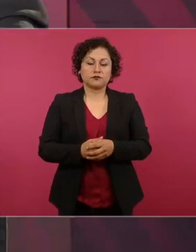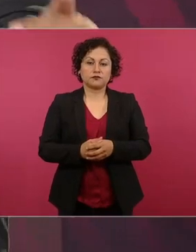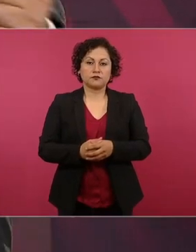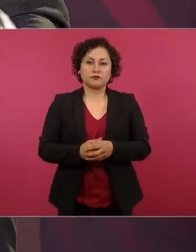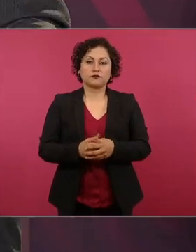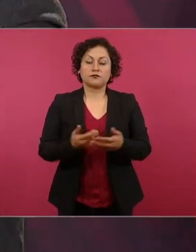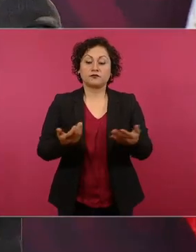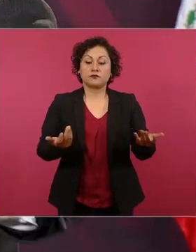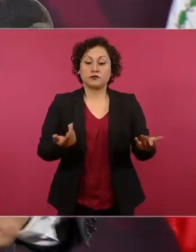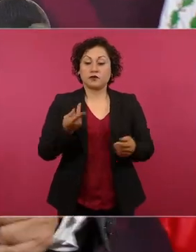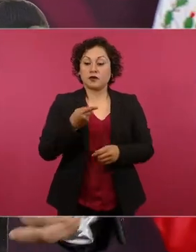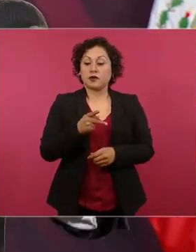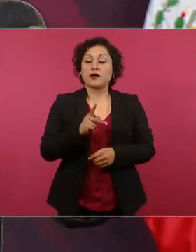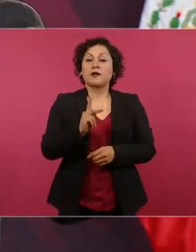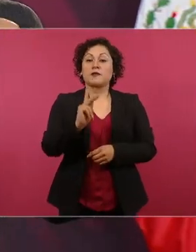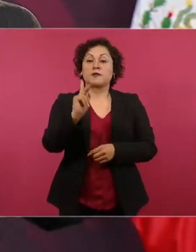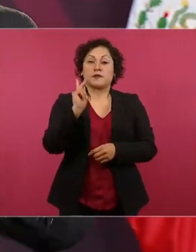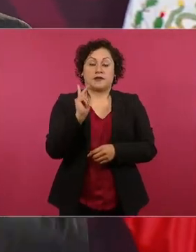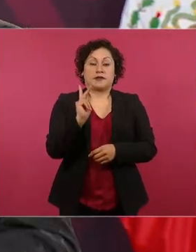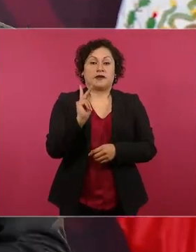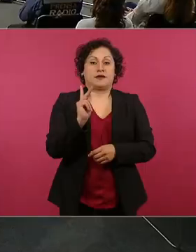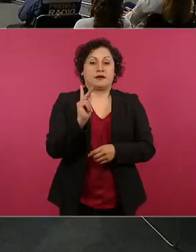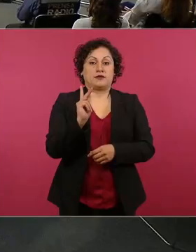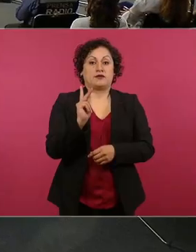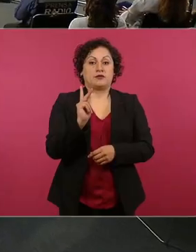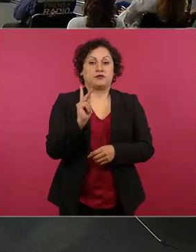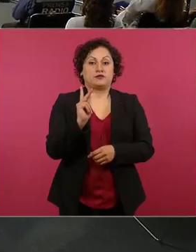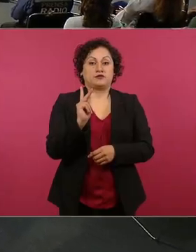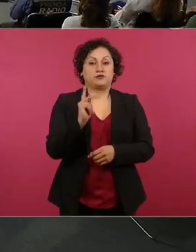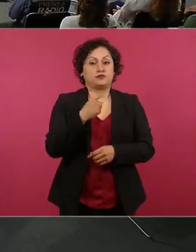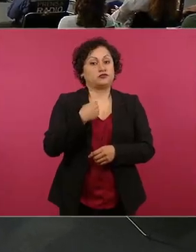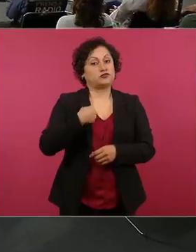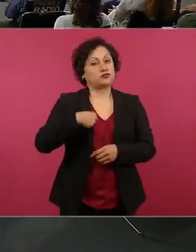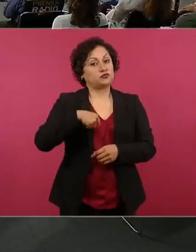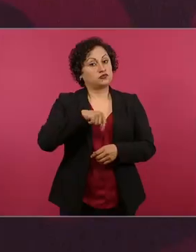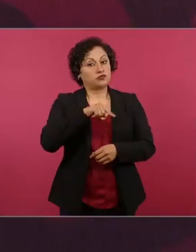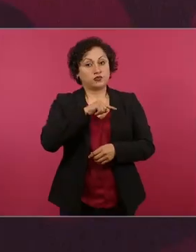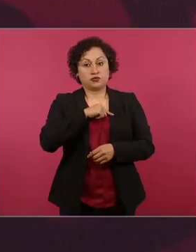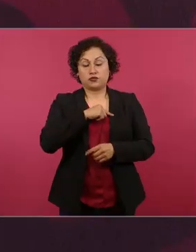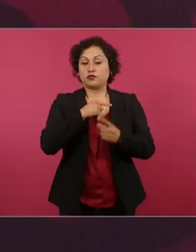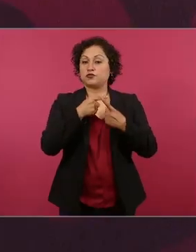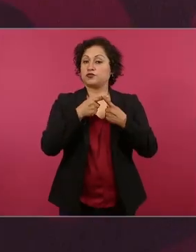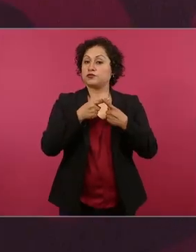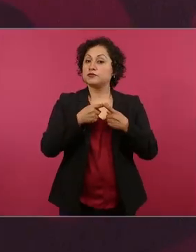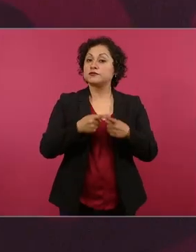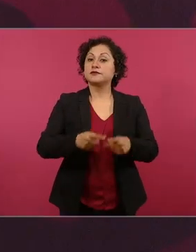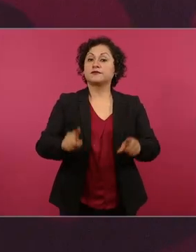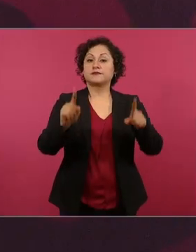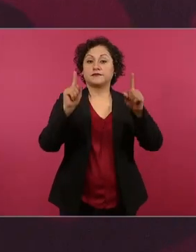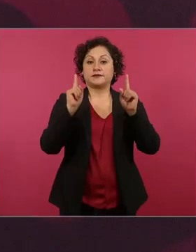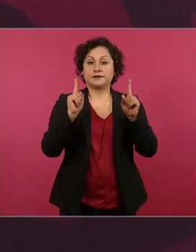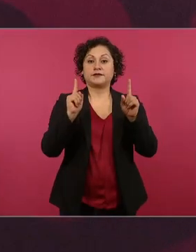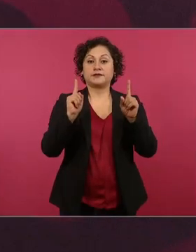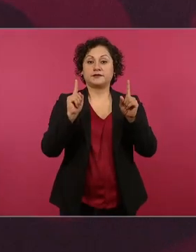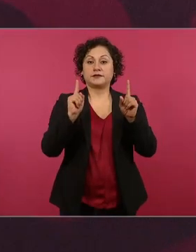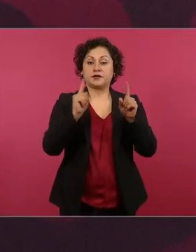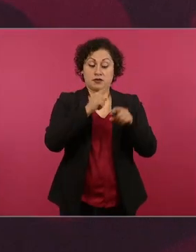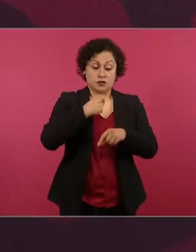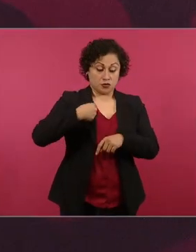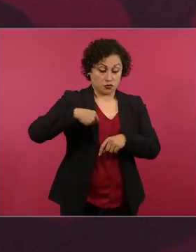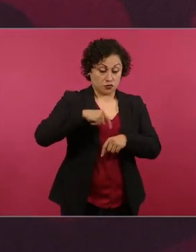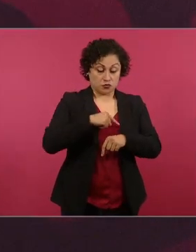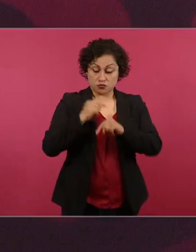Pero ahora que estamos nosotros, que estamos en un proceso de transformación,